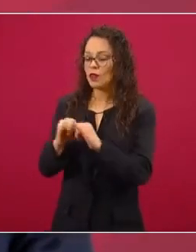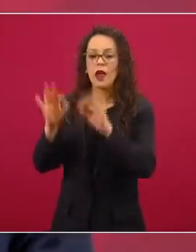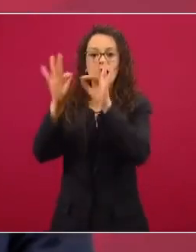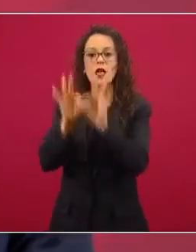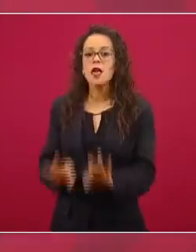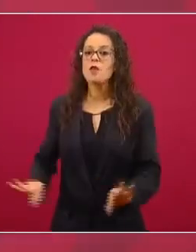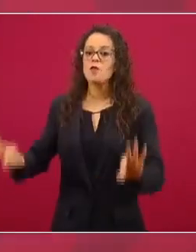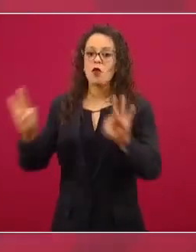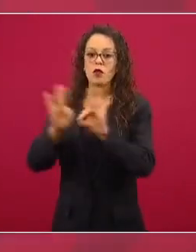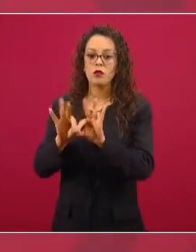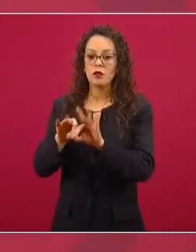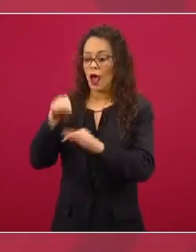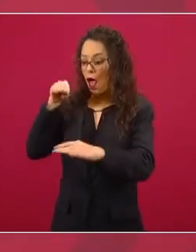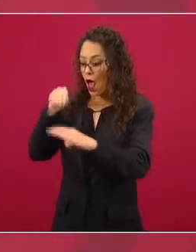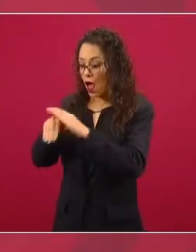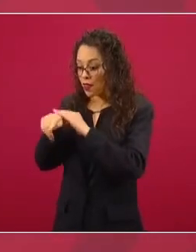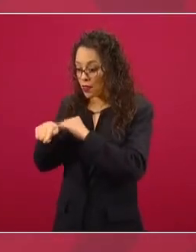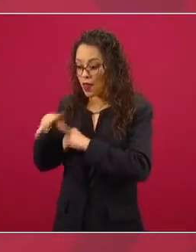instituciones,